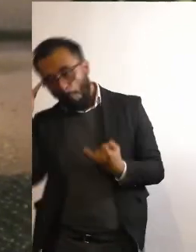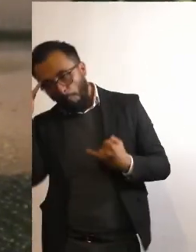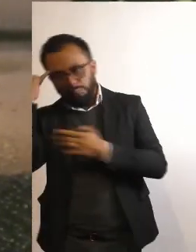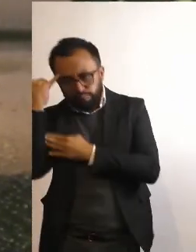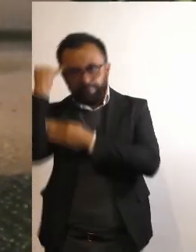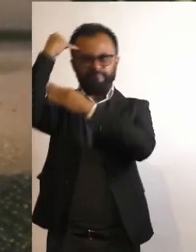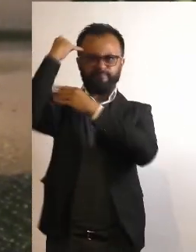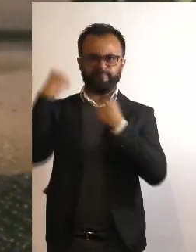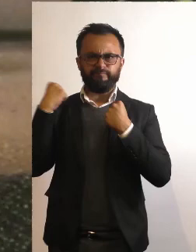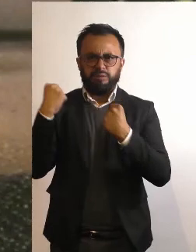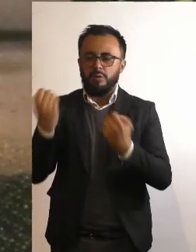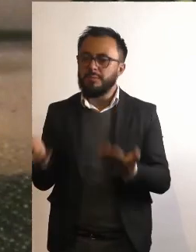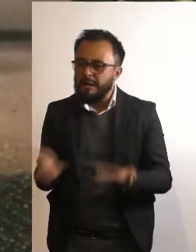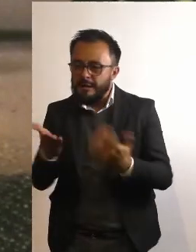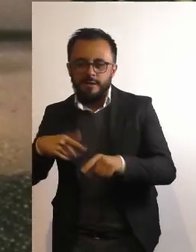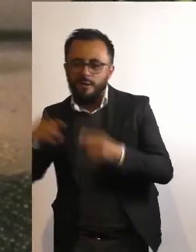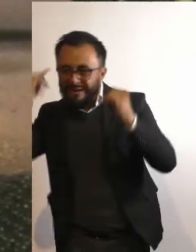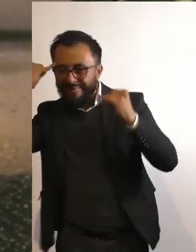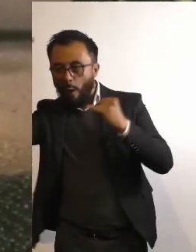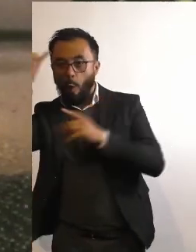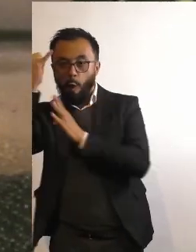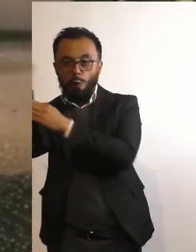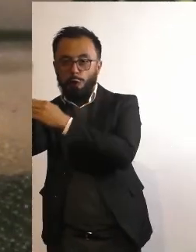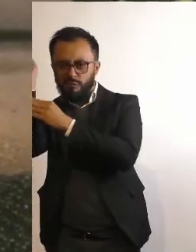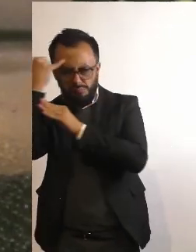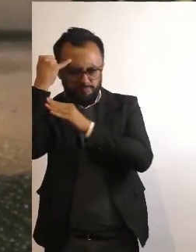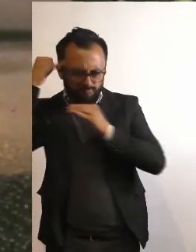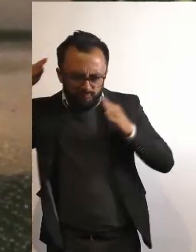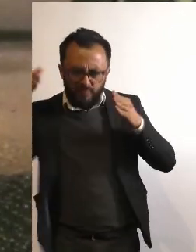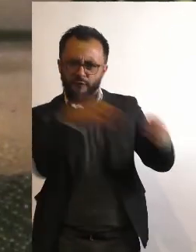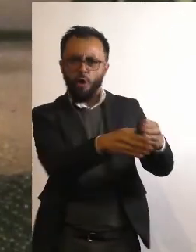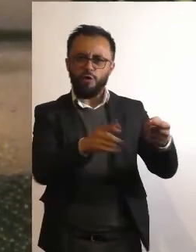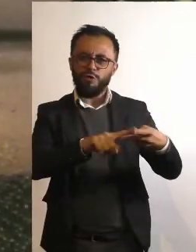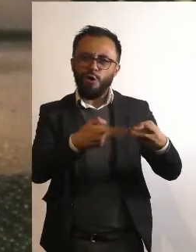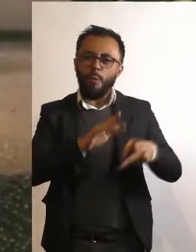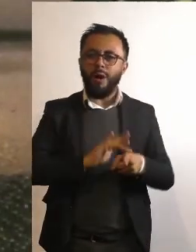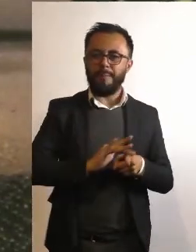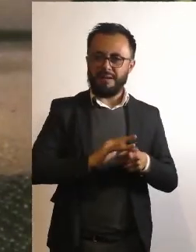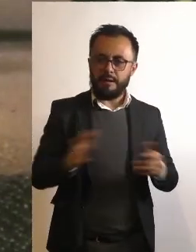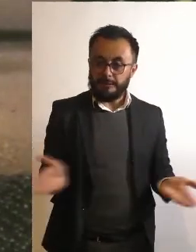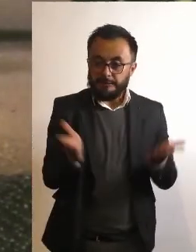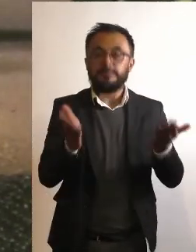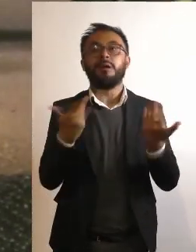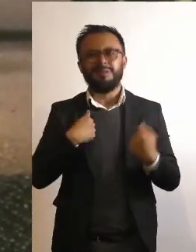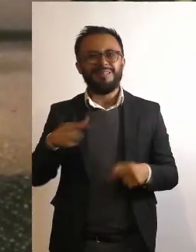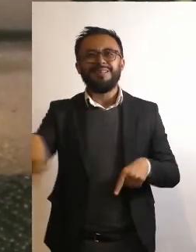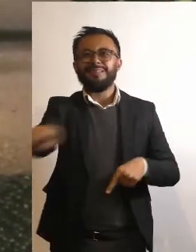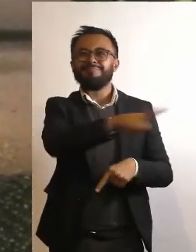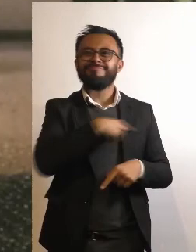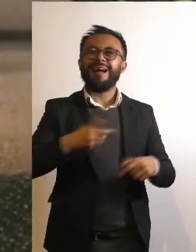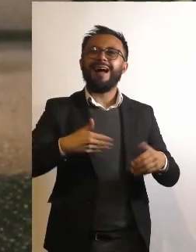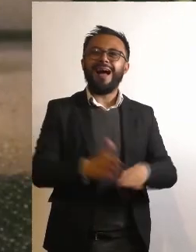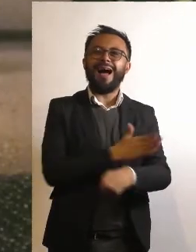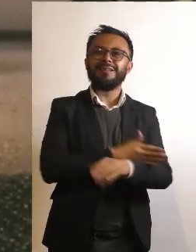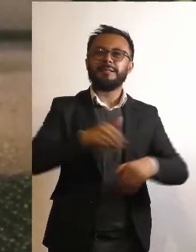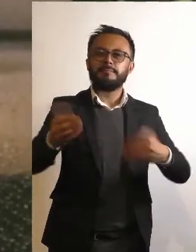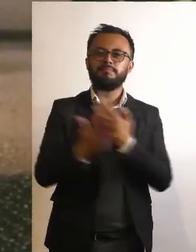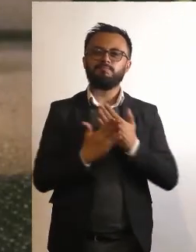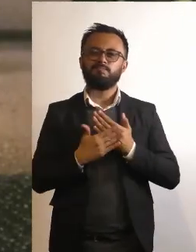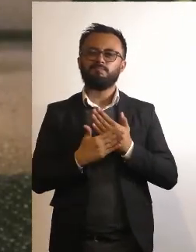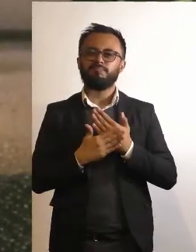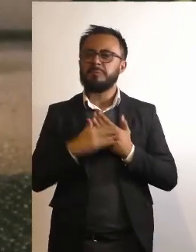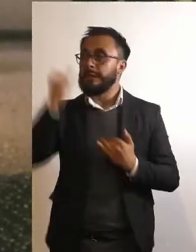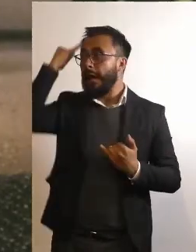estamos haciendo y todas las que se van a abrir es con el fin de responder a esas iniciativas de emprendimiento que, como ya se ha dicho, es uno de los pilares